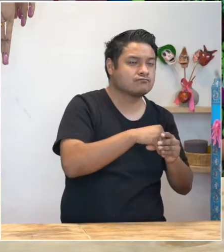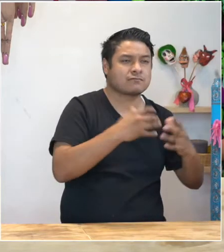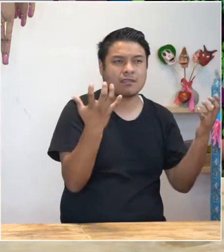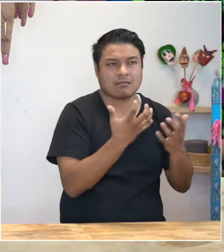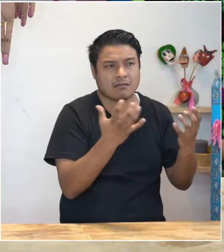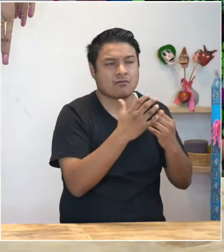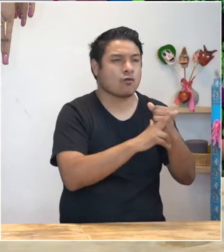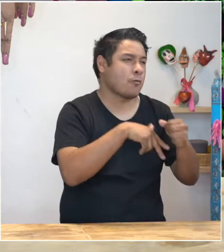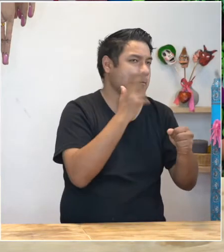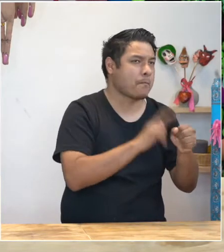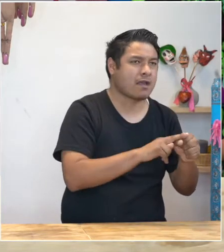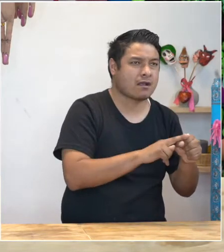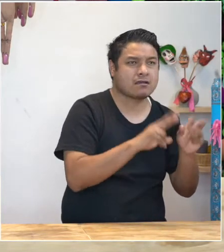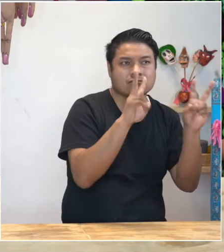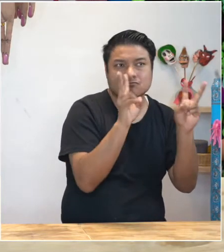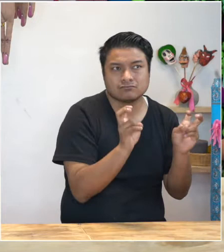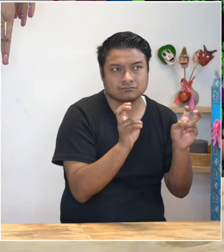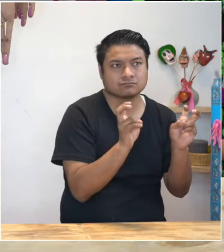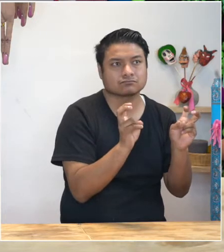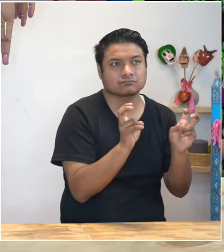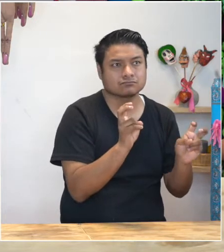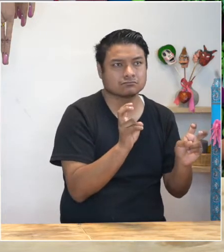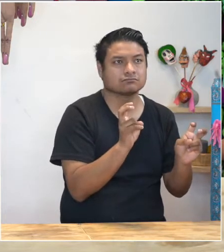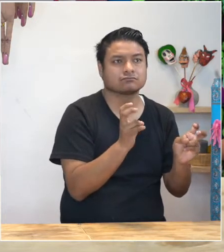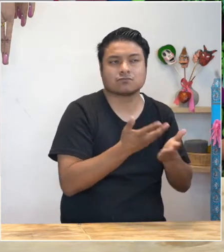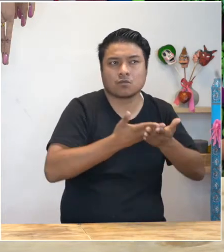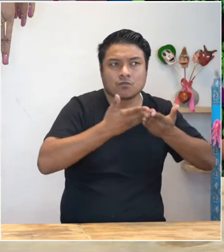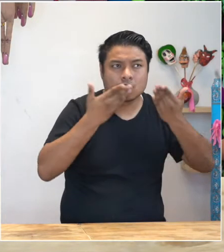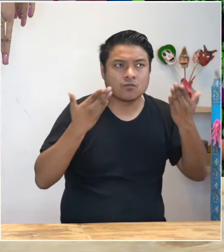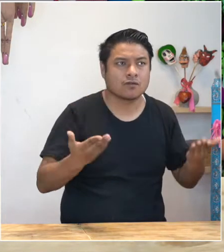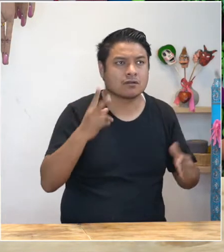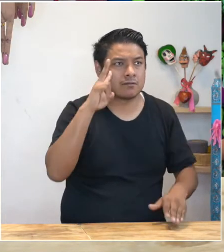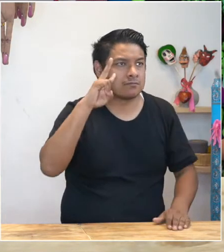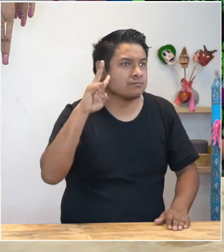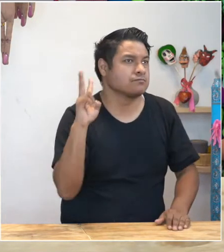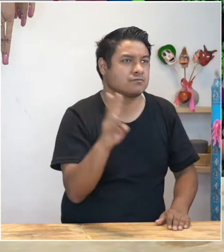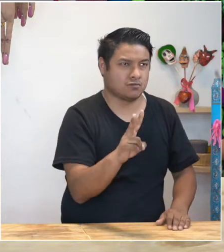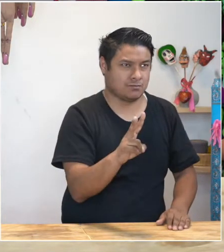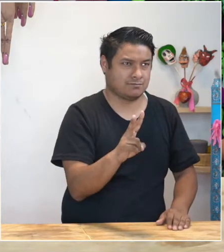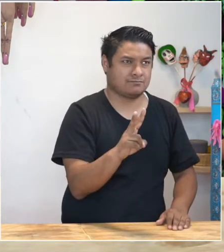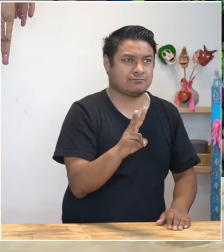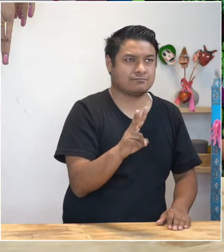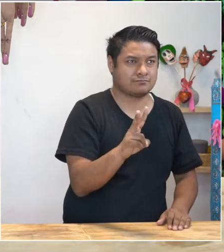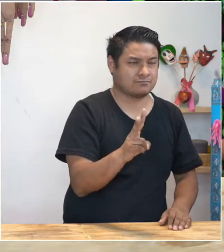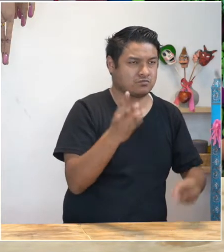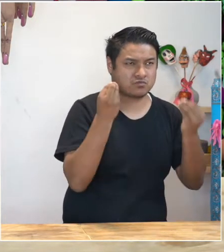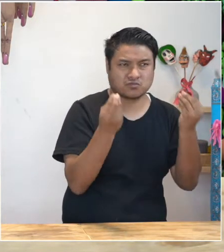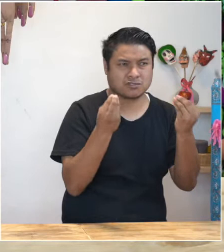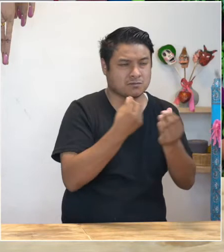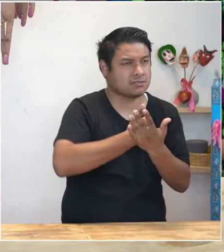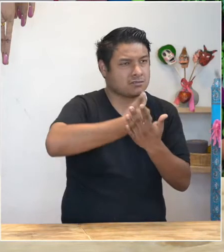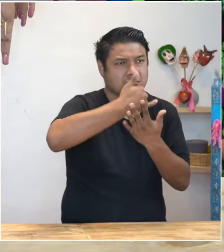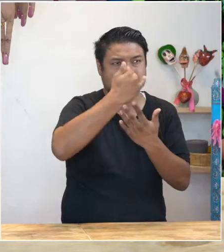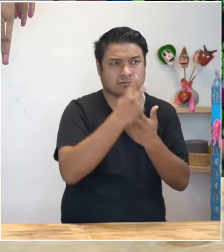a la juventud. Sería bueno que ustedes como jóvenes comenzaran a acercarse, que